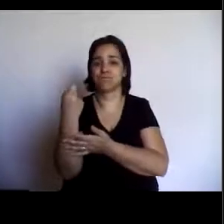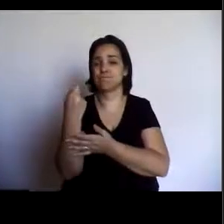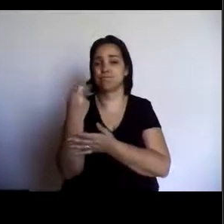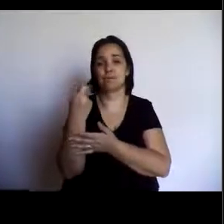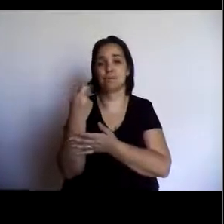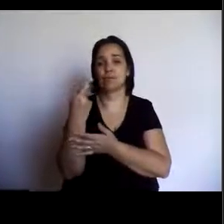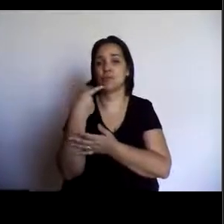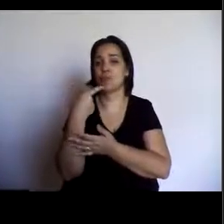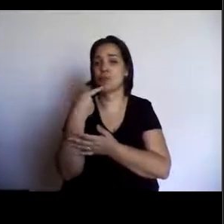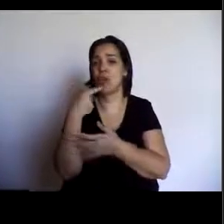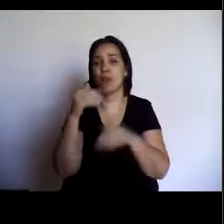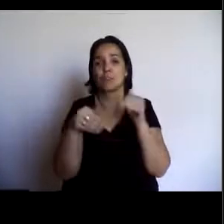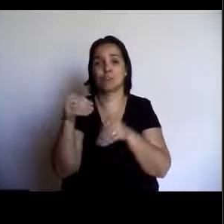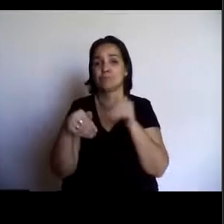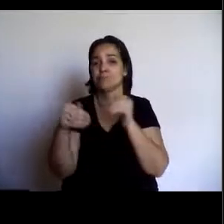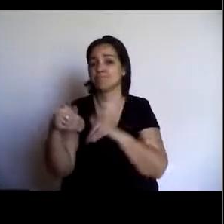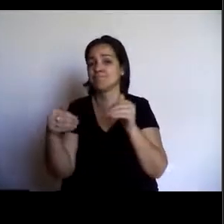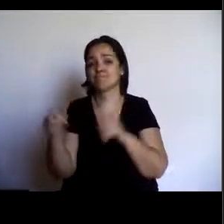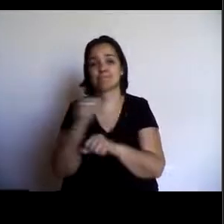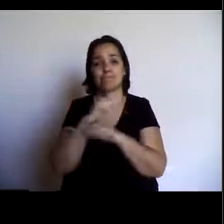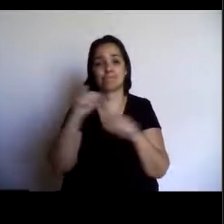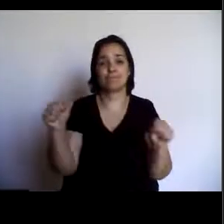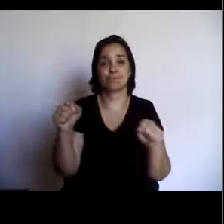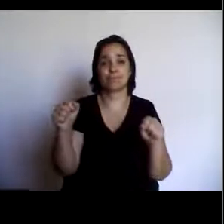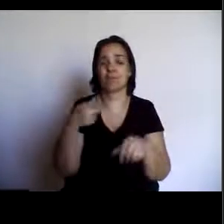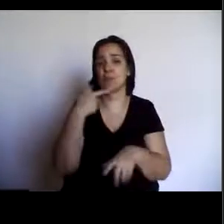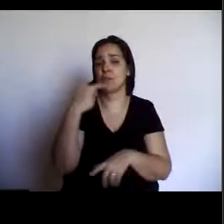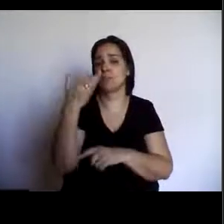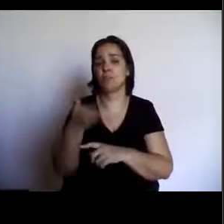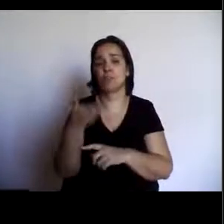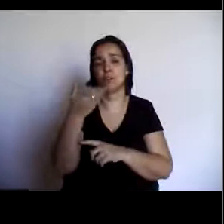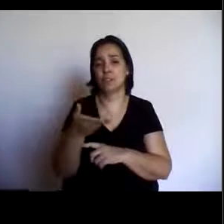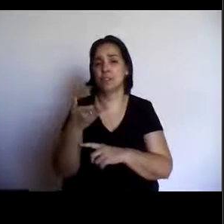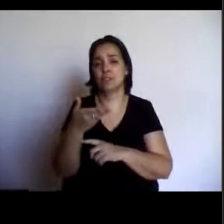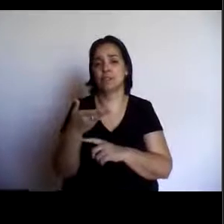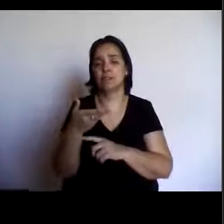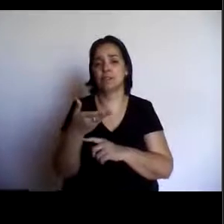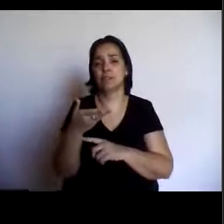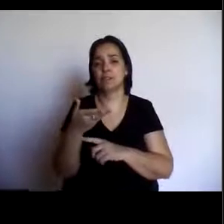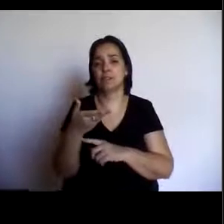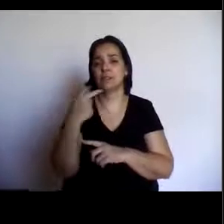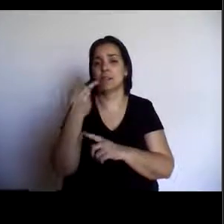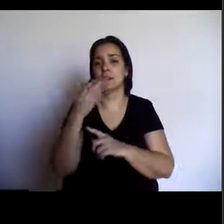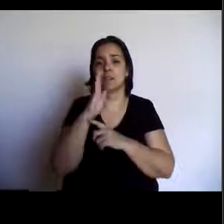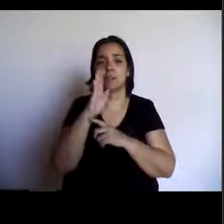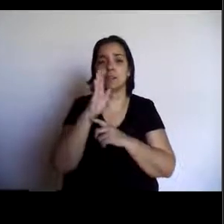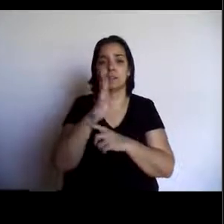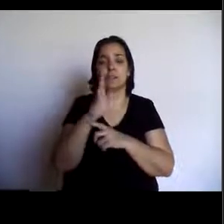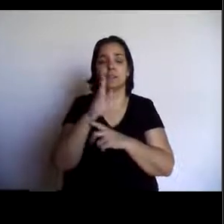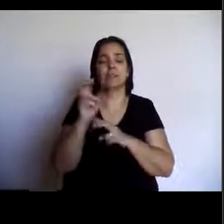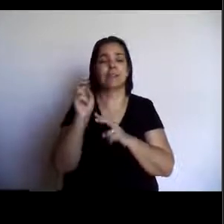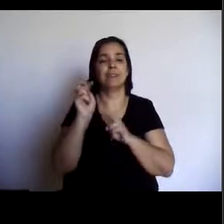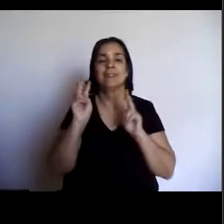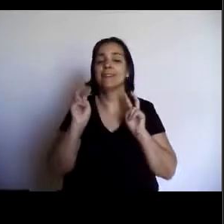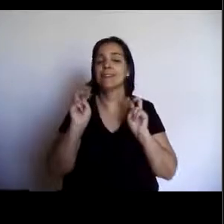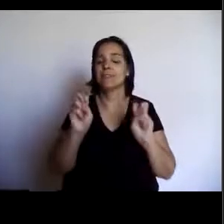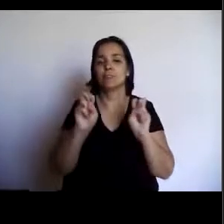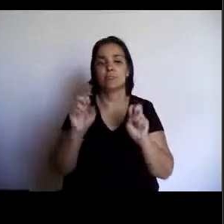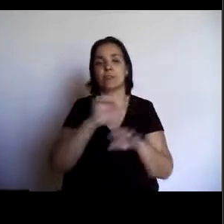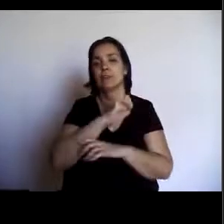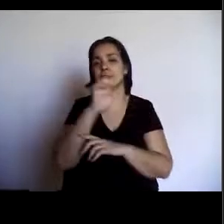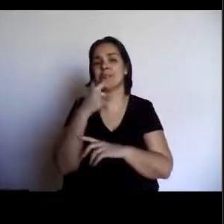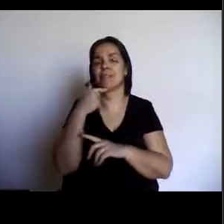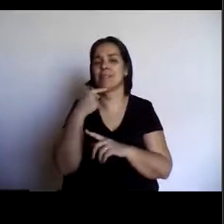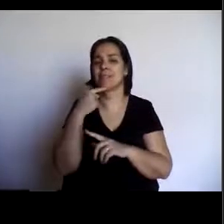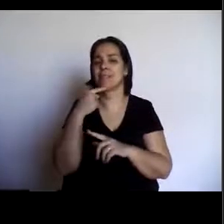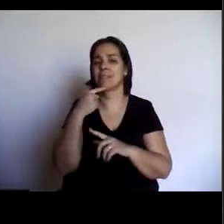esas convocatorias. La importancia de que el mundo rural esté presente en las iniciativas europeas fue precisamente el punto de partida